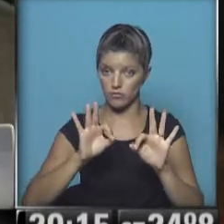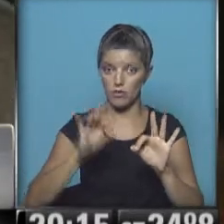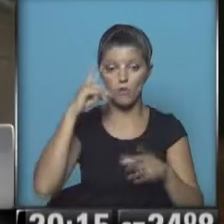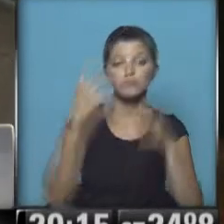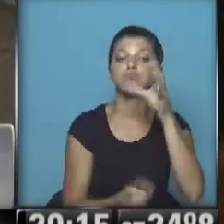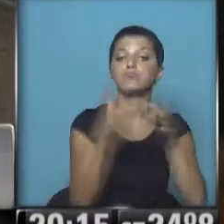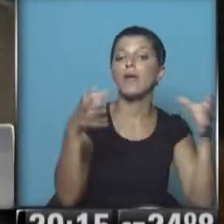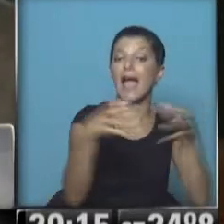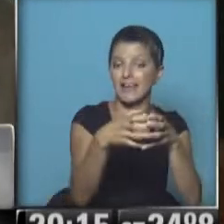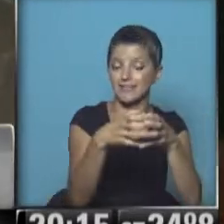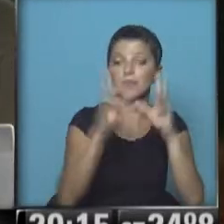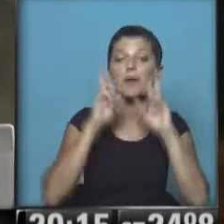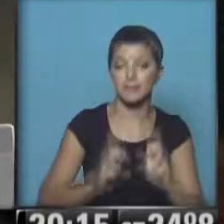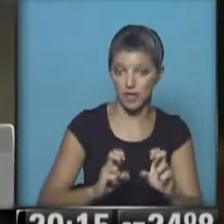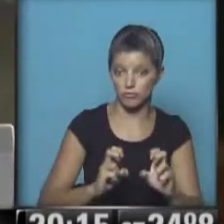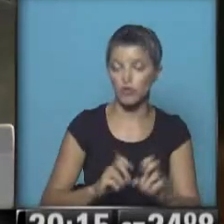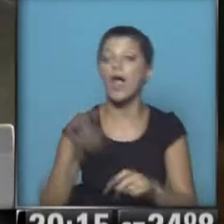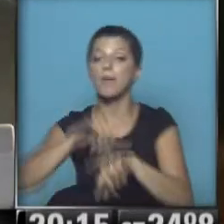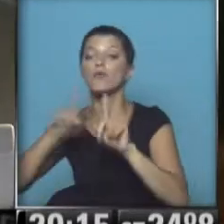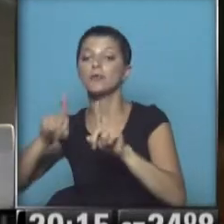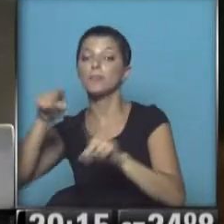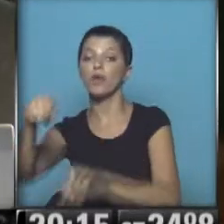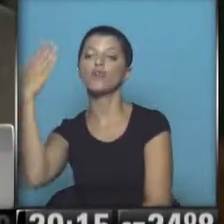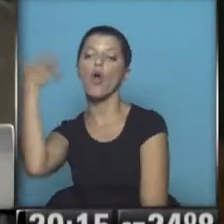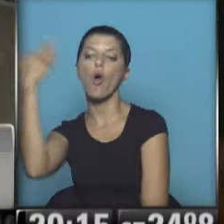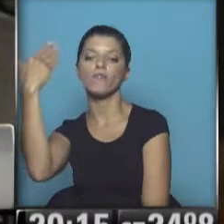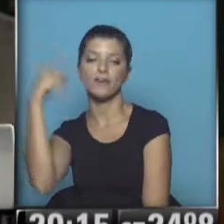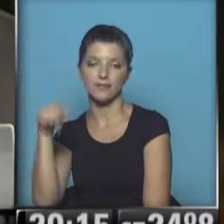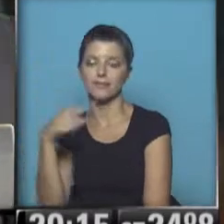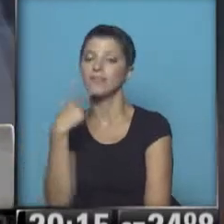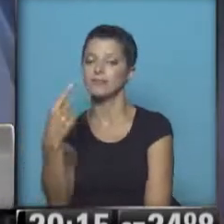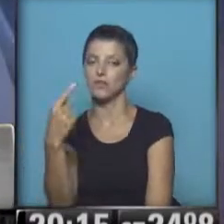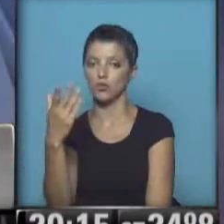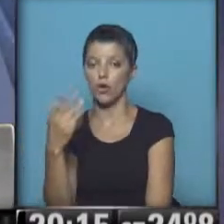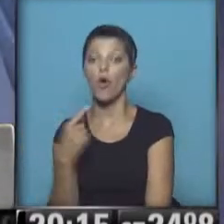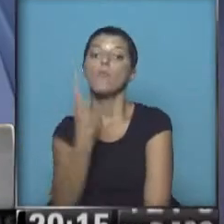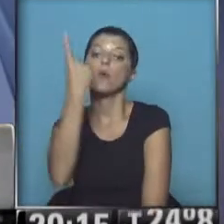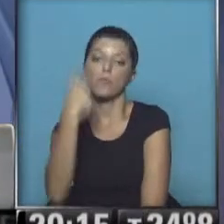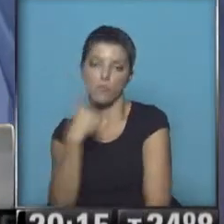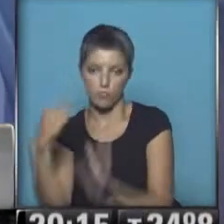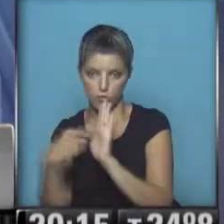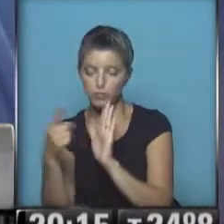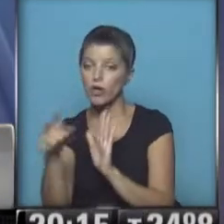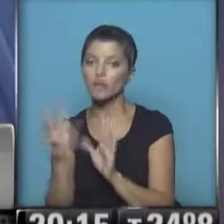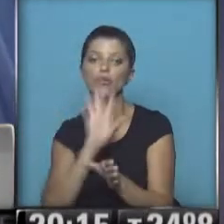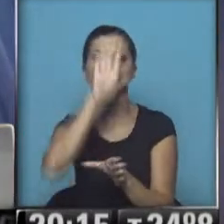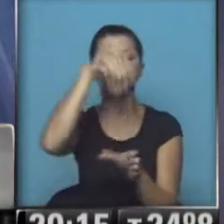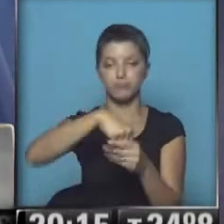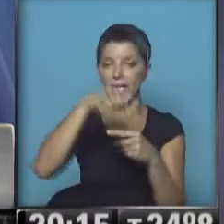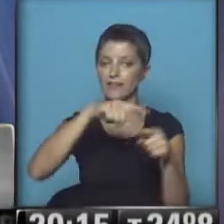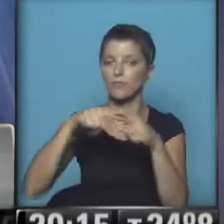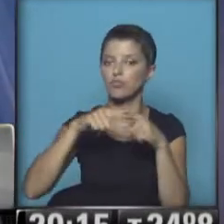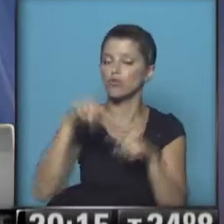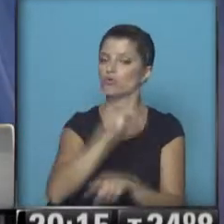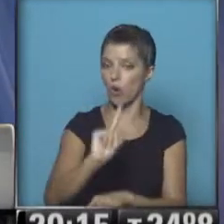Agencia Federal de Inteligencia, la oposición brindaba una conferencia de prensa paralela diciendo, entre otras cosas, que no se presentaba porque